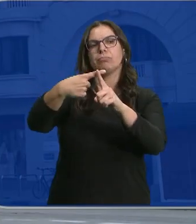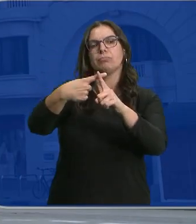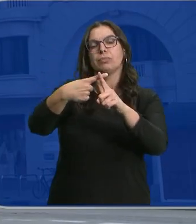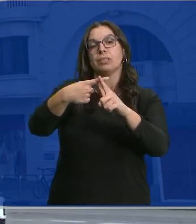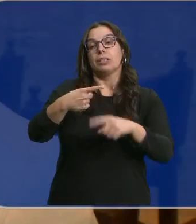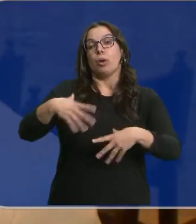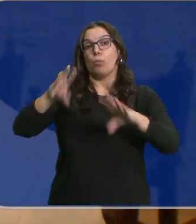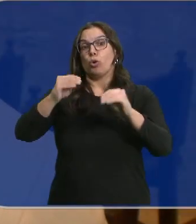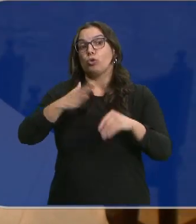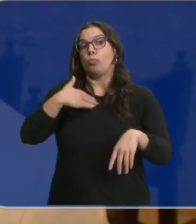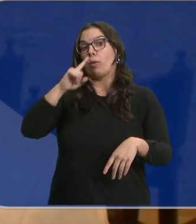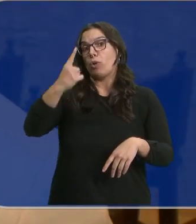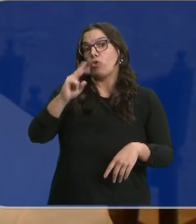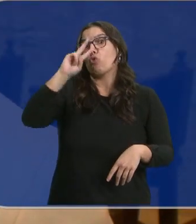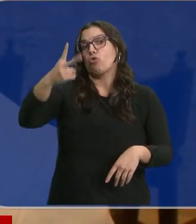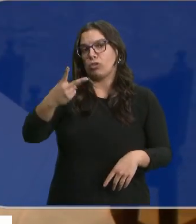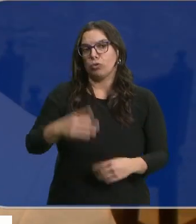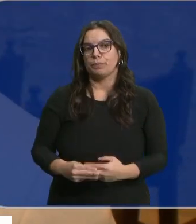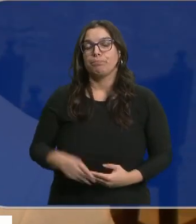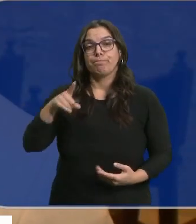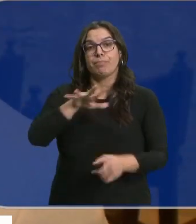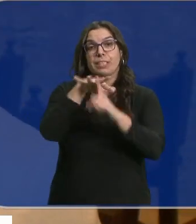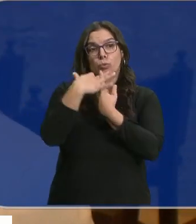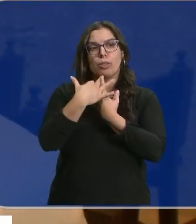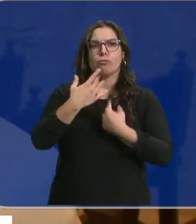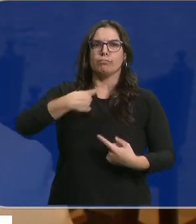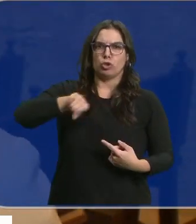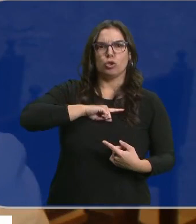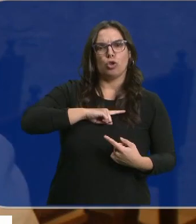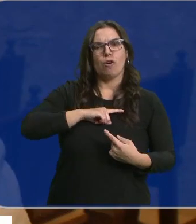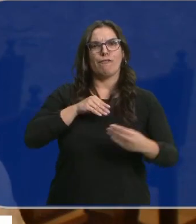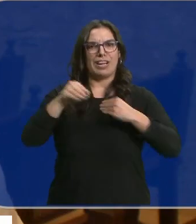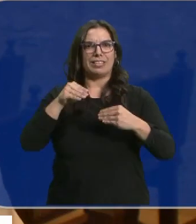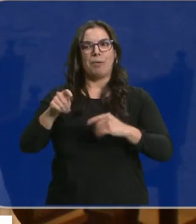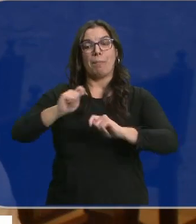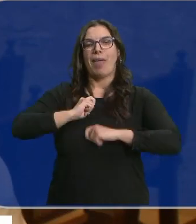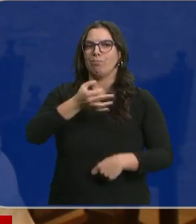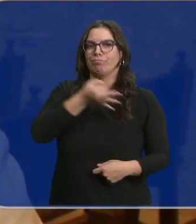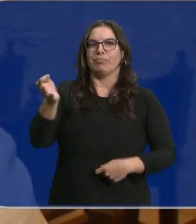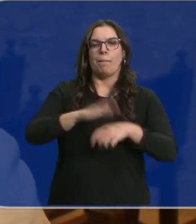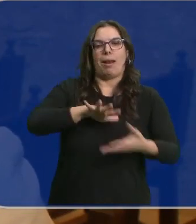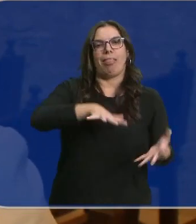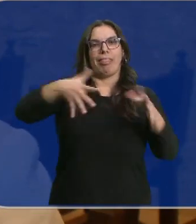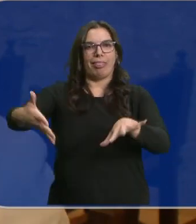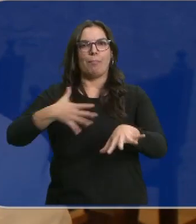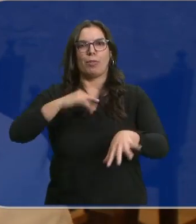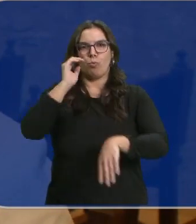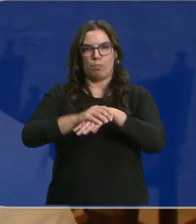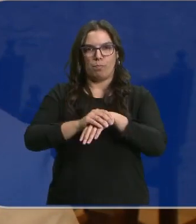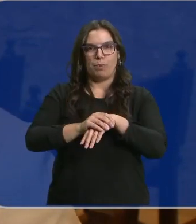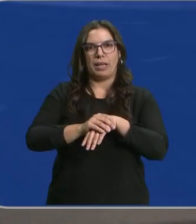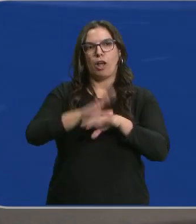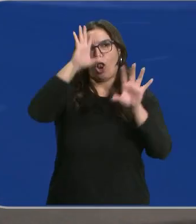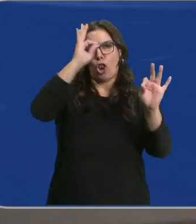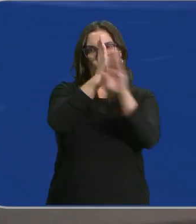dos, pide Burgos. En ese escenario tenemos bastante margen de maniobra para poder proceder a la implantación de una forma